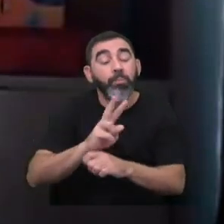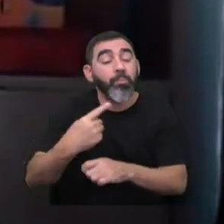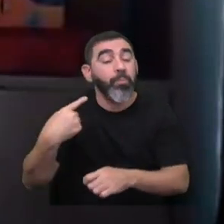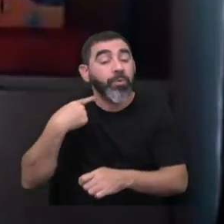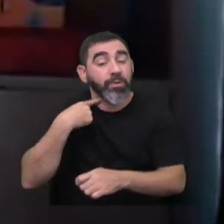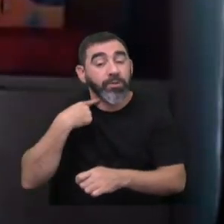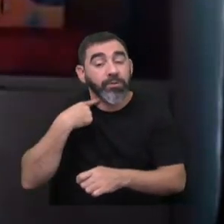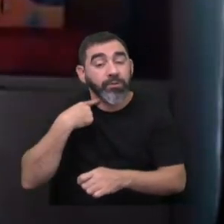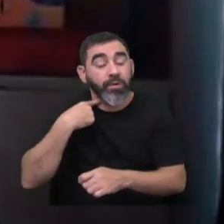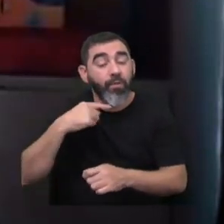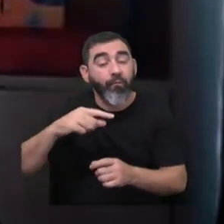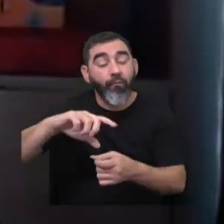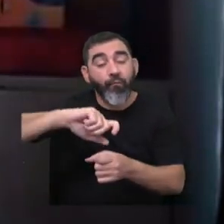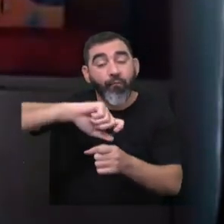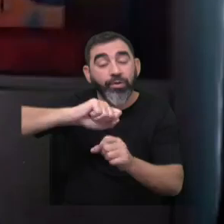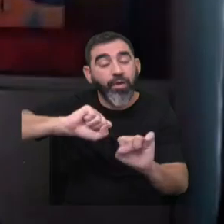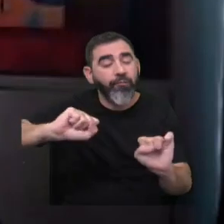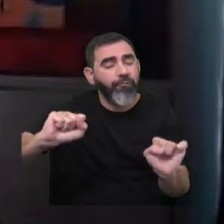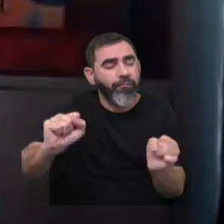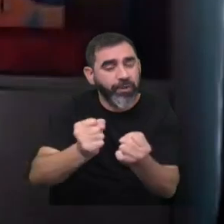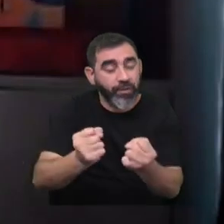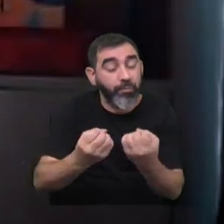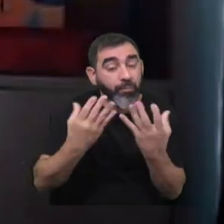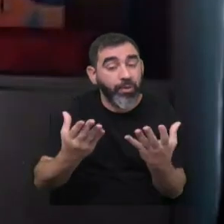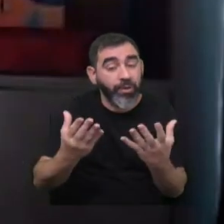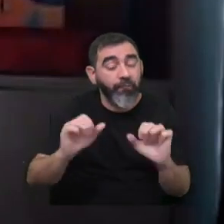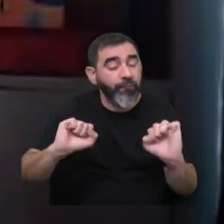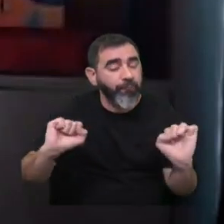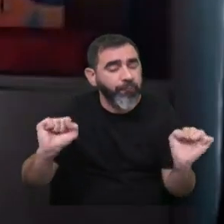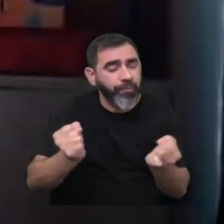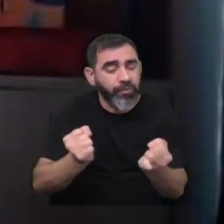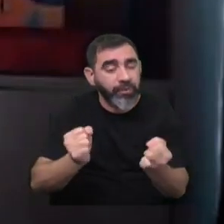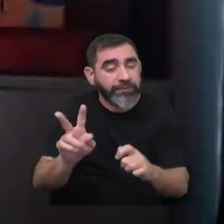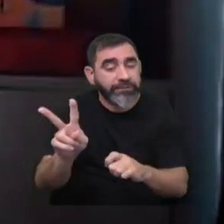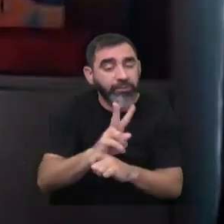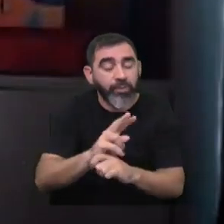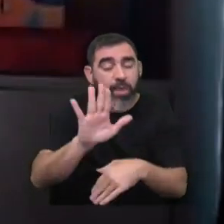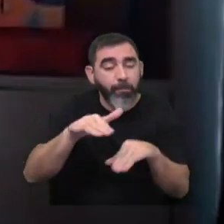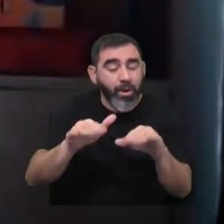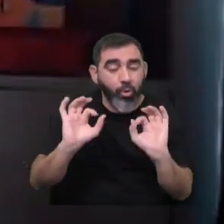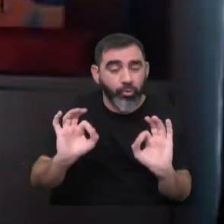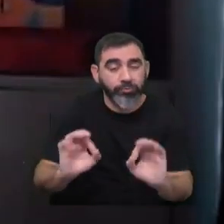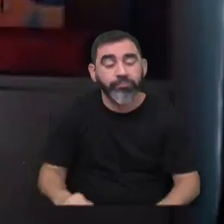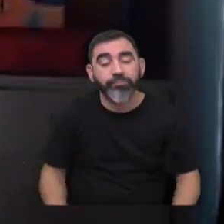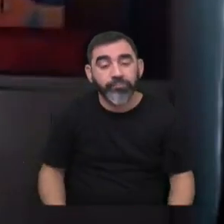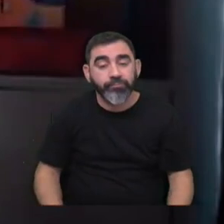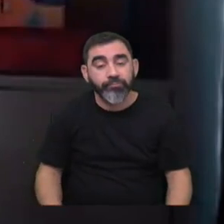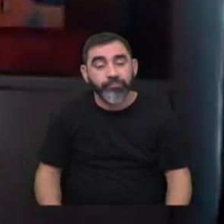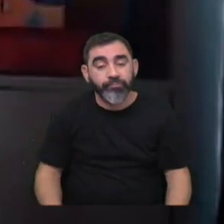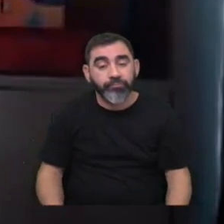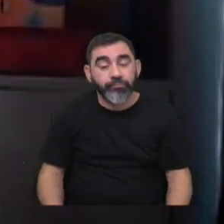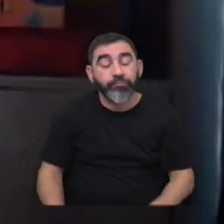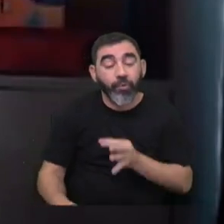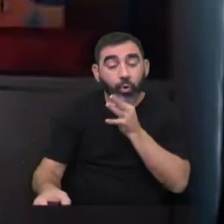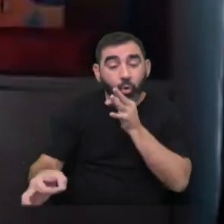es mantener la botella fría porque a menor temperatura la solubilidad de los gases es mayor. También se aconseja